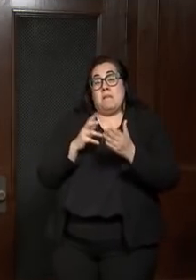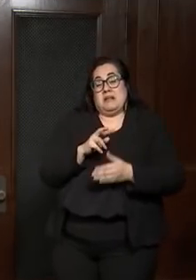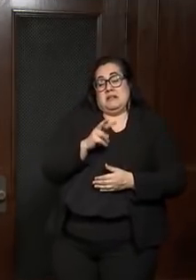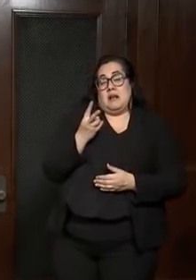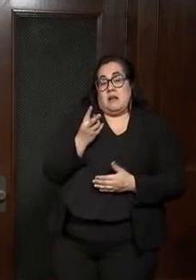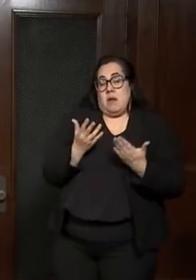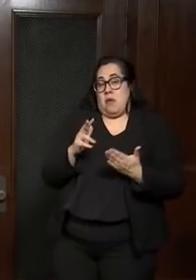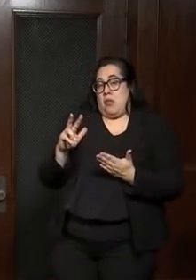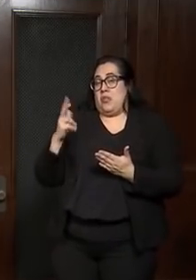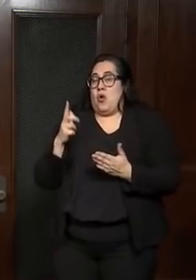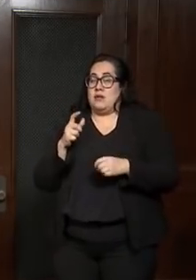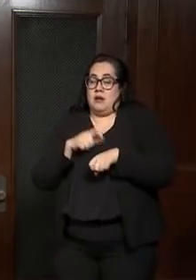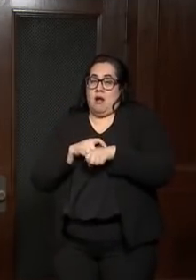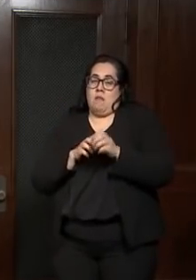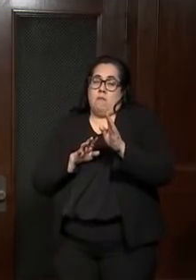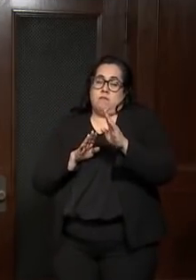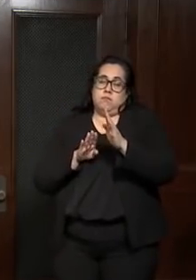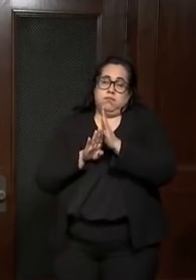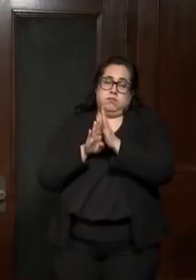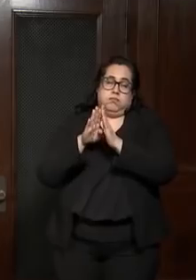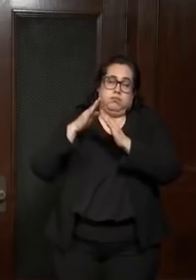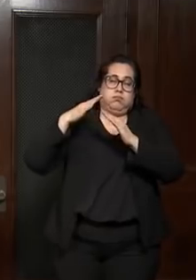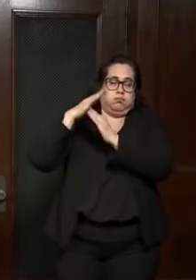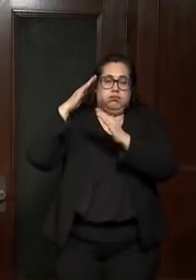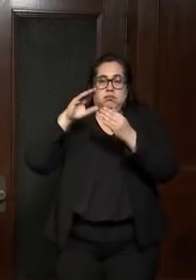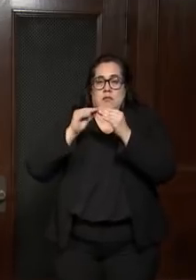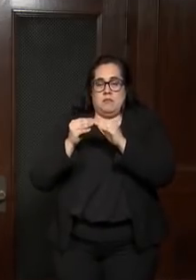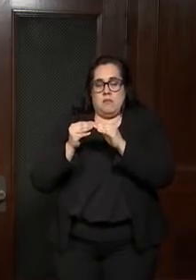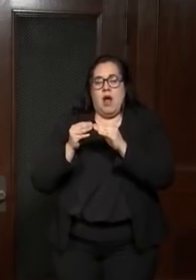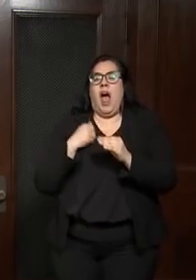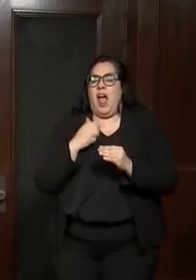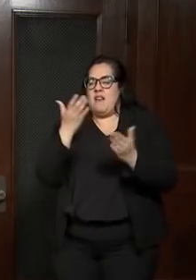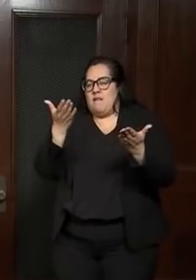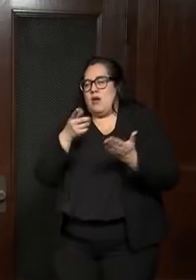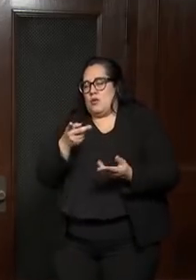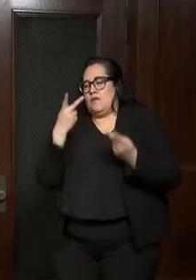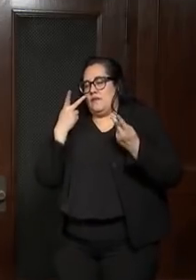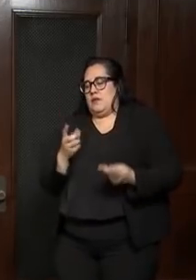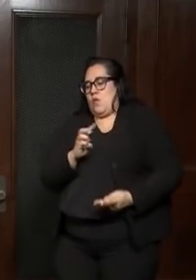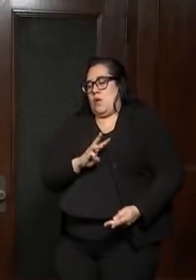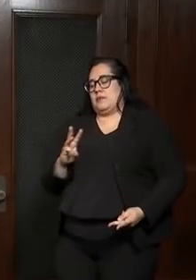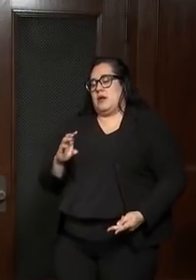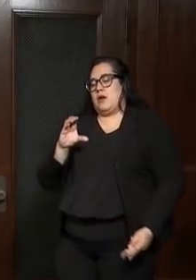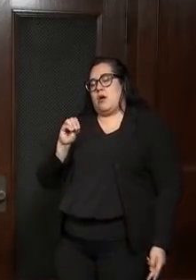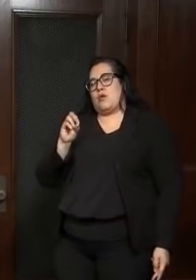y una tercera. Los invito a visitar nuestra página en el